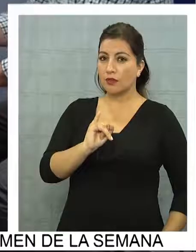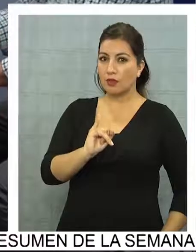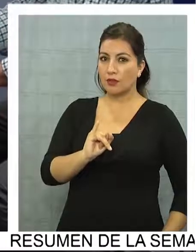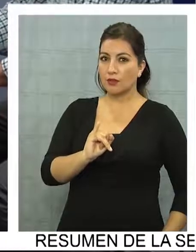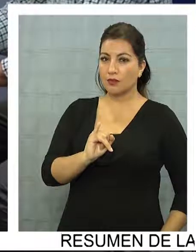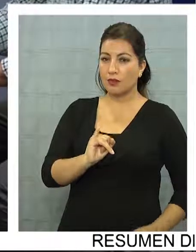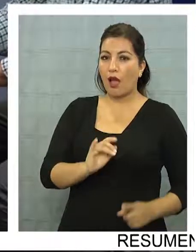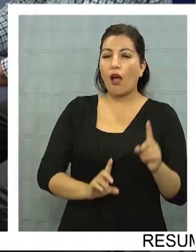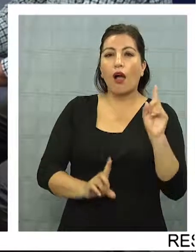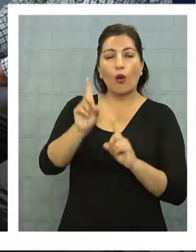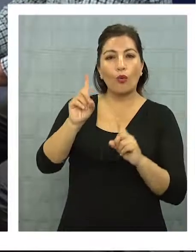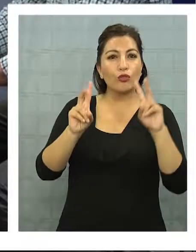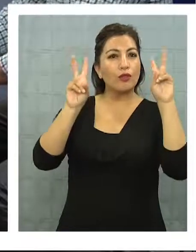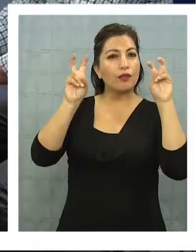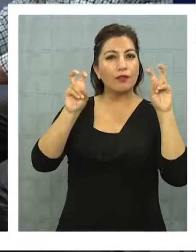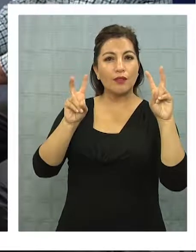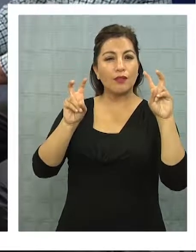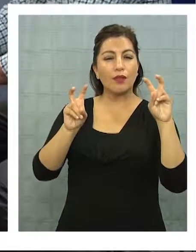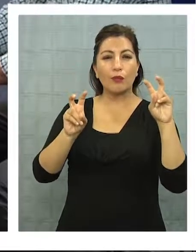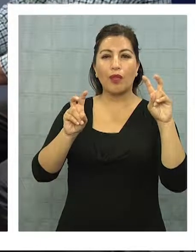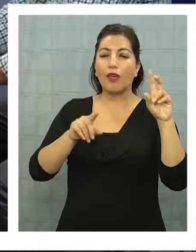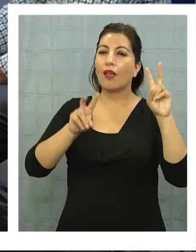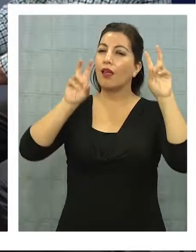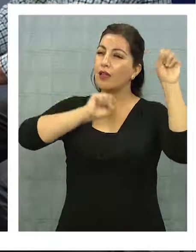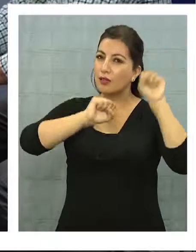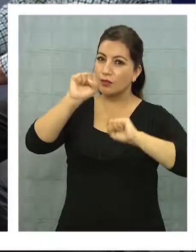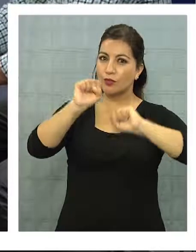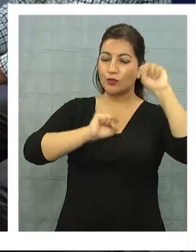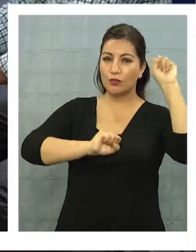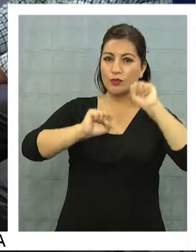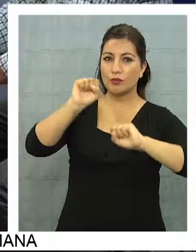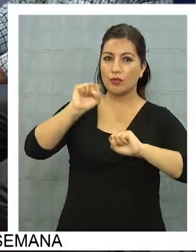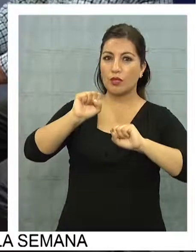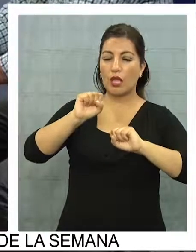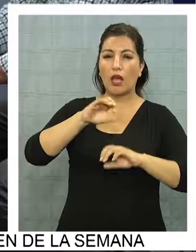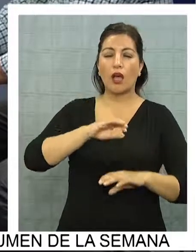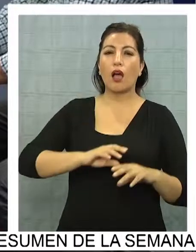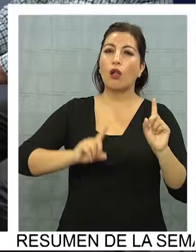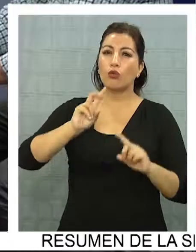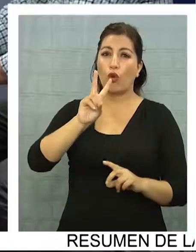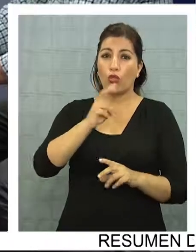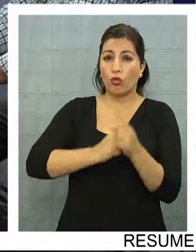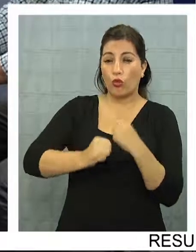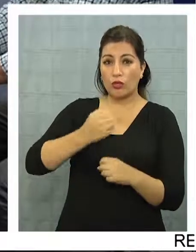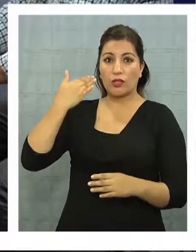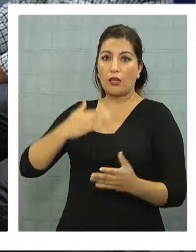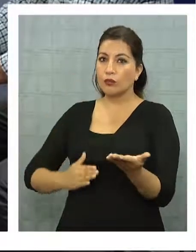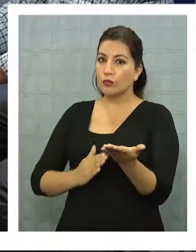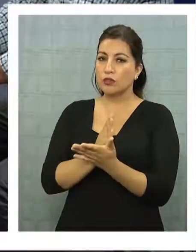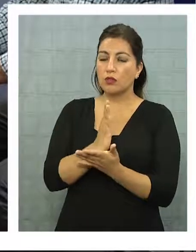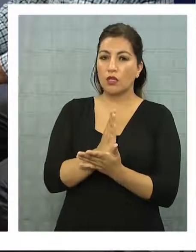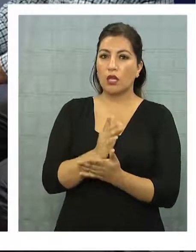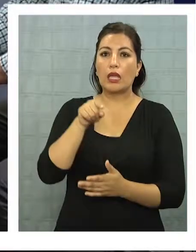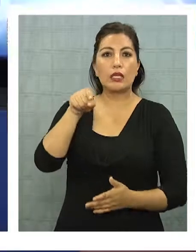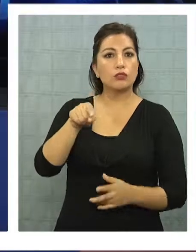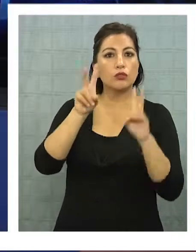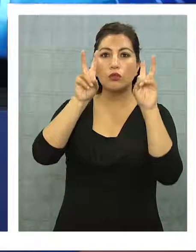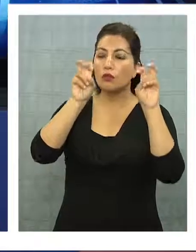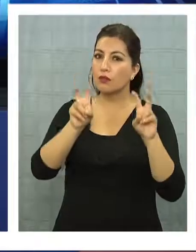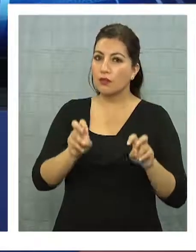algunos de los temas de financiamiento de la política y otros que surgieron hace ya dos años, son los que más